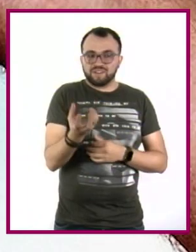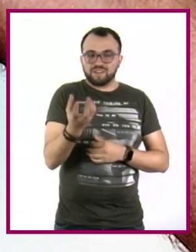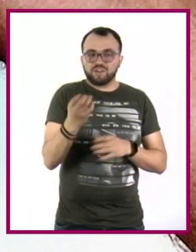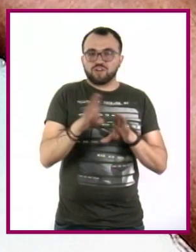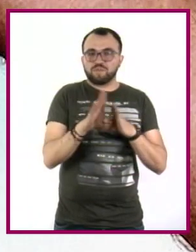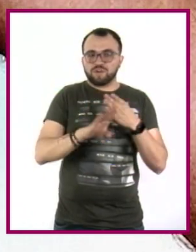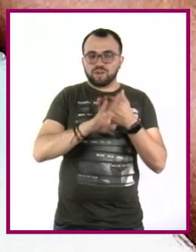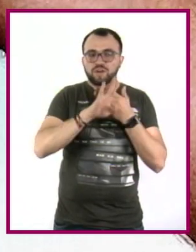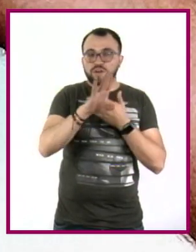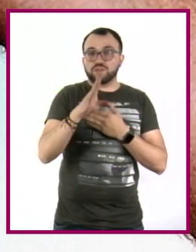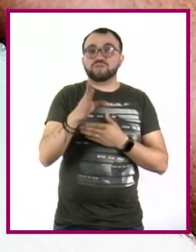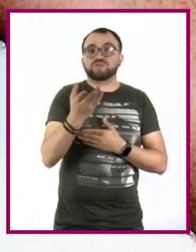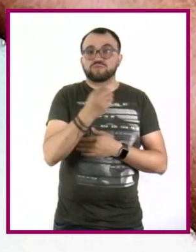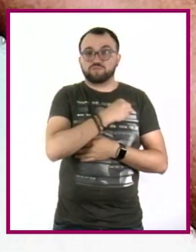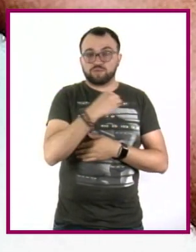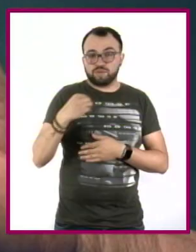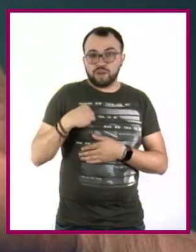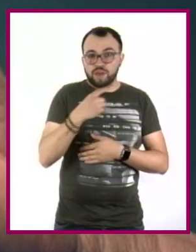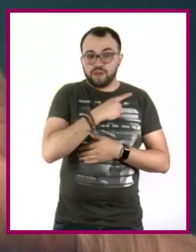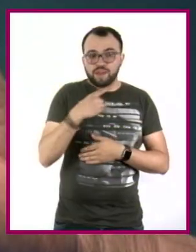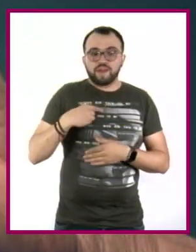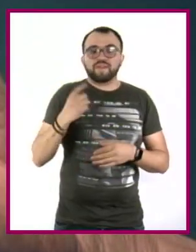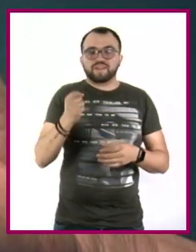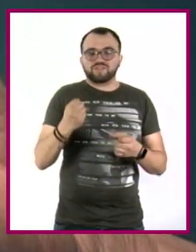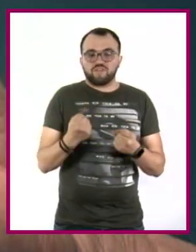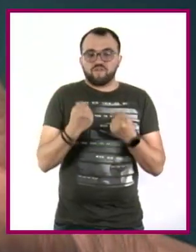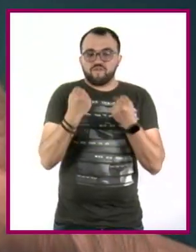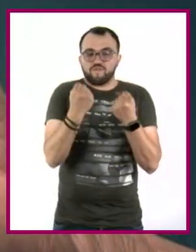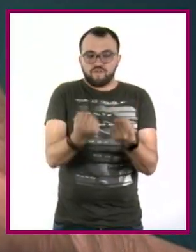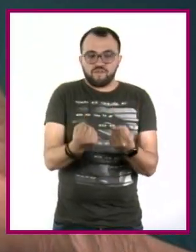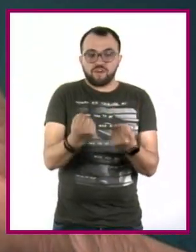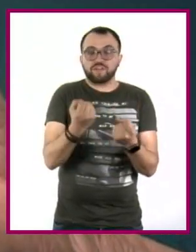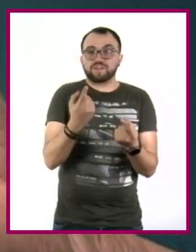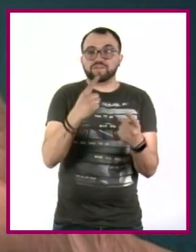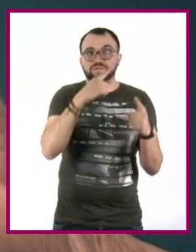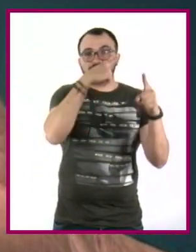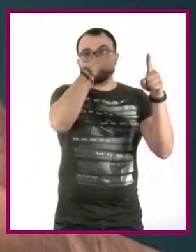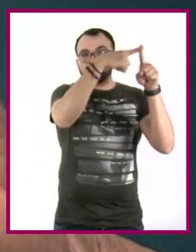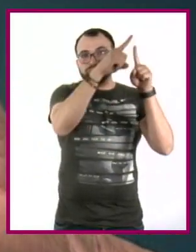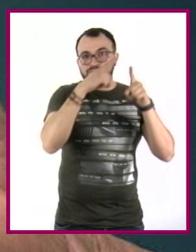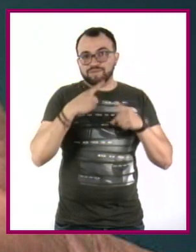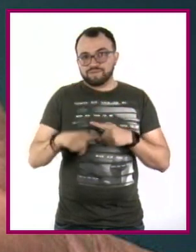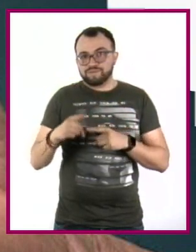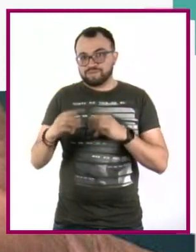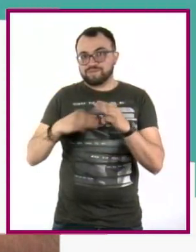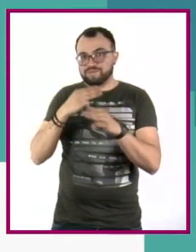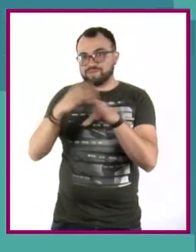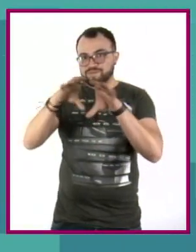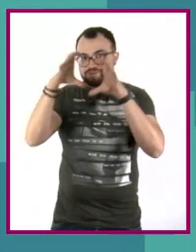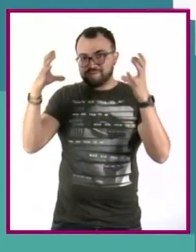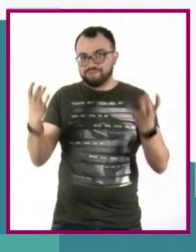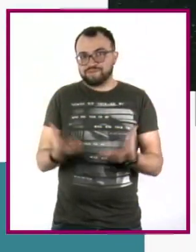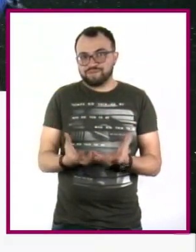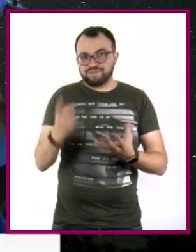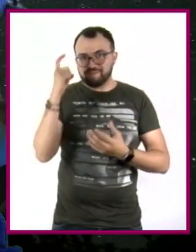que obligatoriamente tenía que resistir condiciones muy diferentes a las del planeta Tierra.